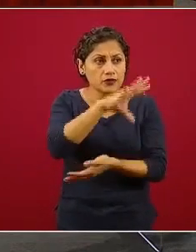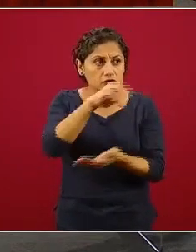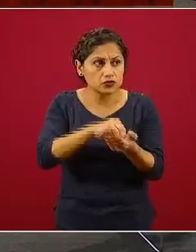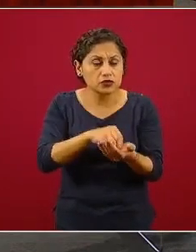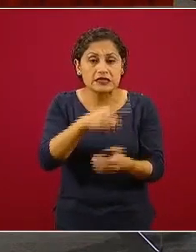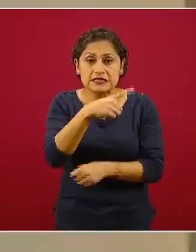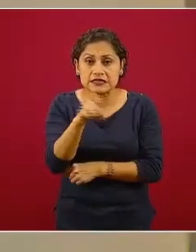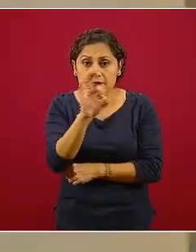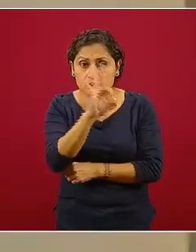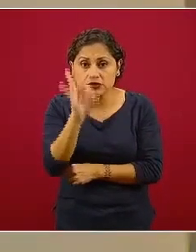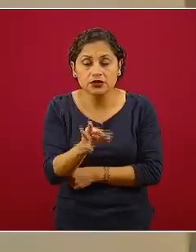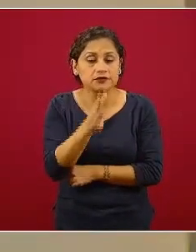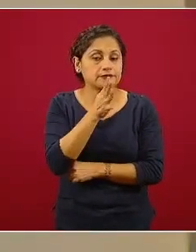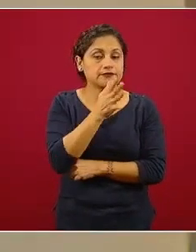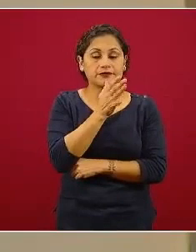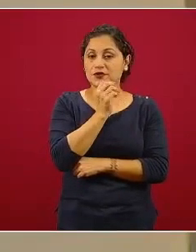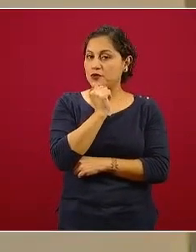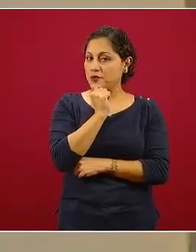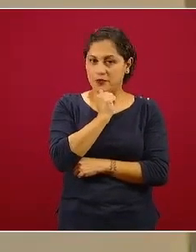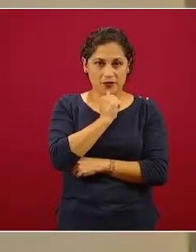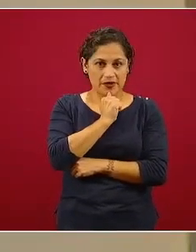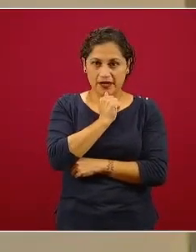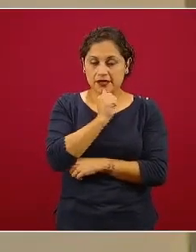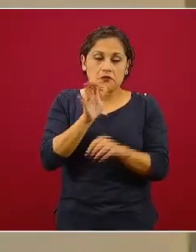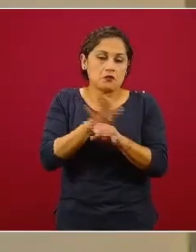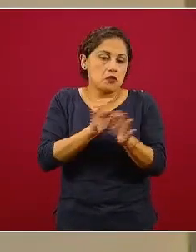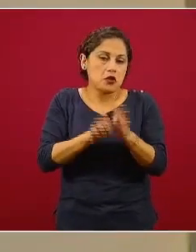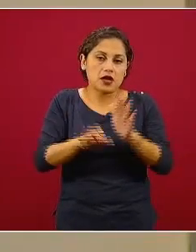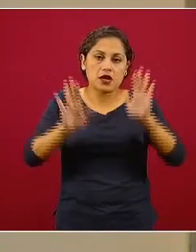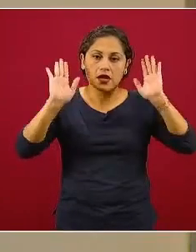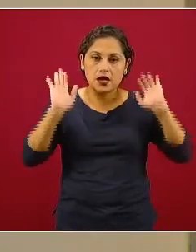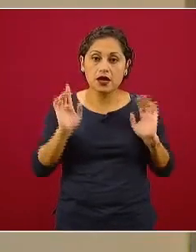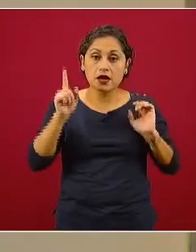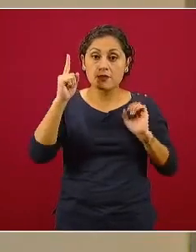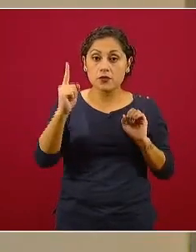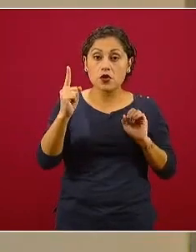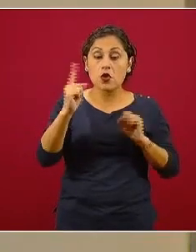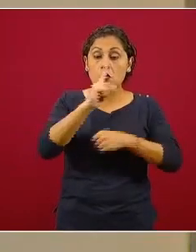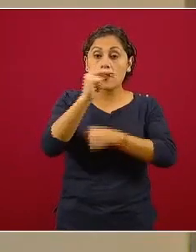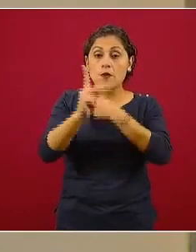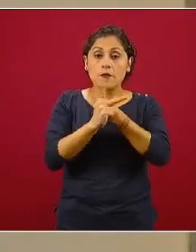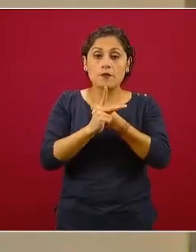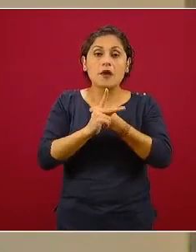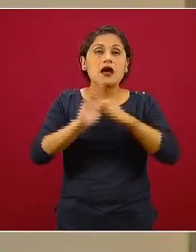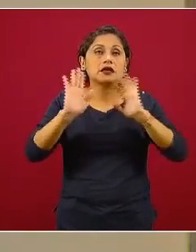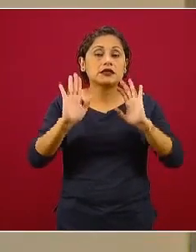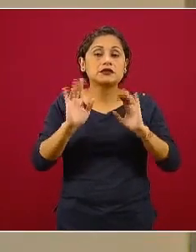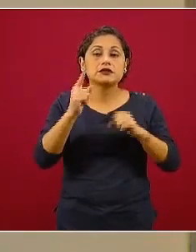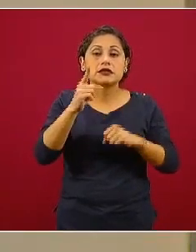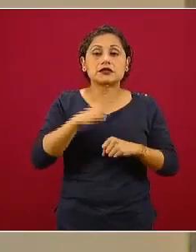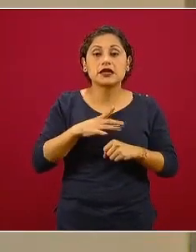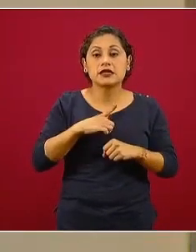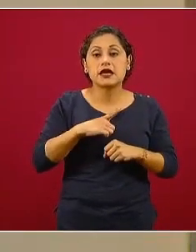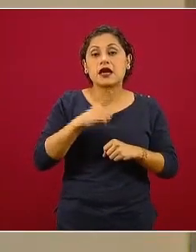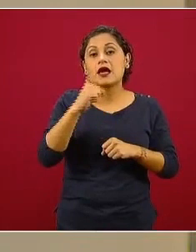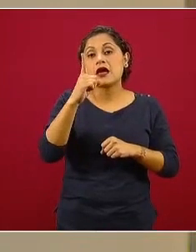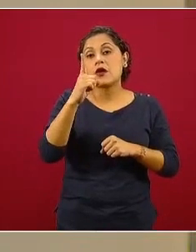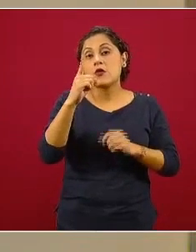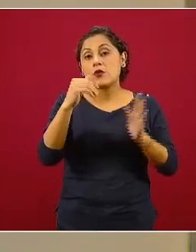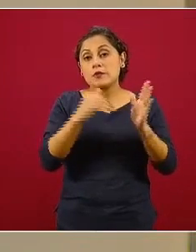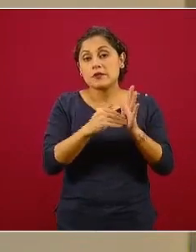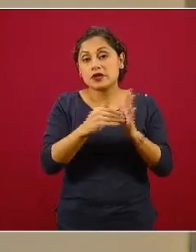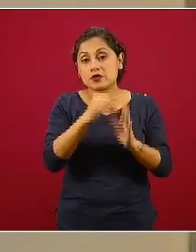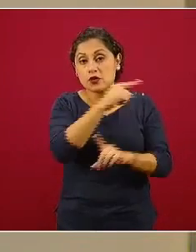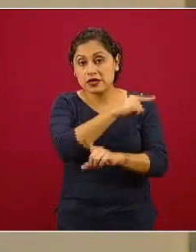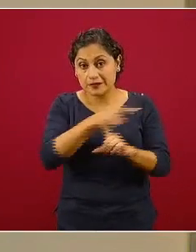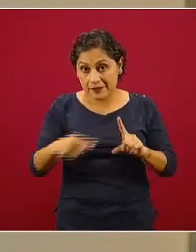cerca. Vamos a pensar, un país que tuviera 1,5 millones de casos registrados, que estuviera haciendo 7